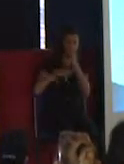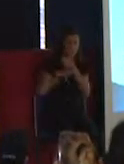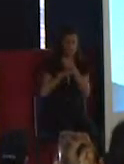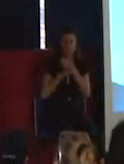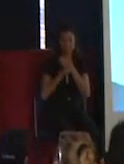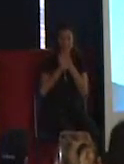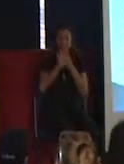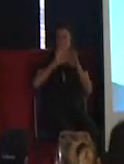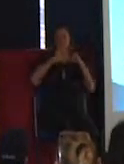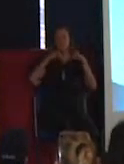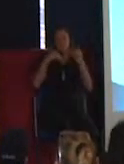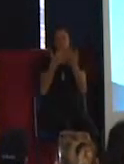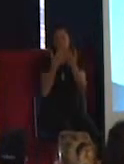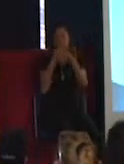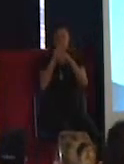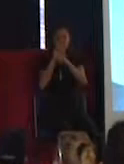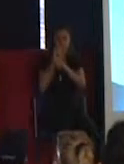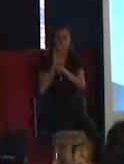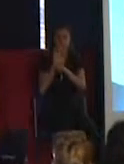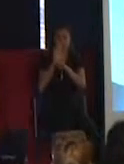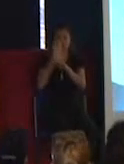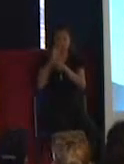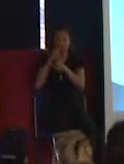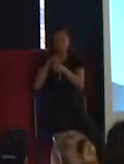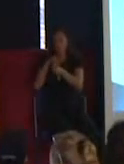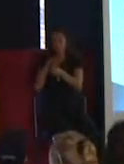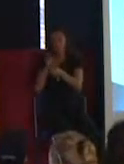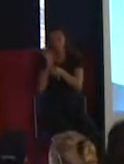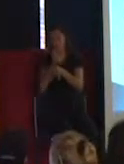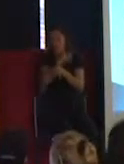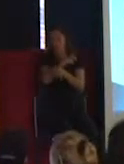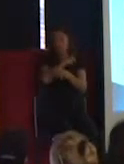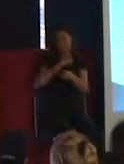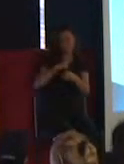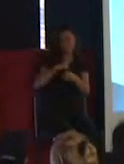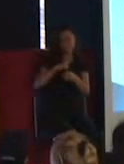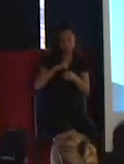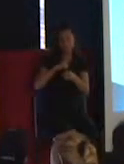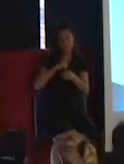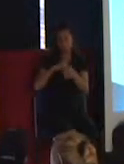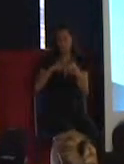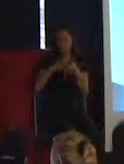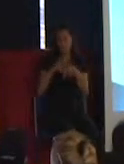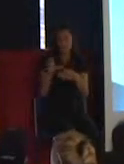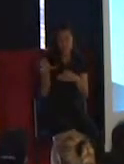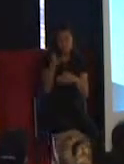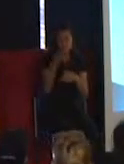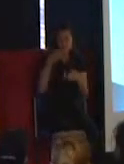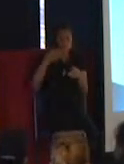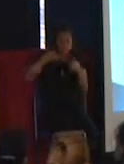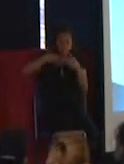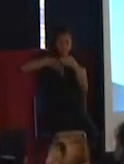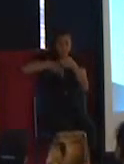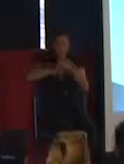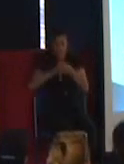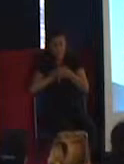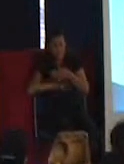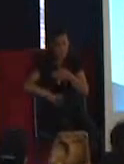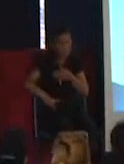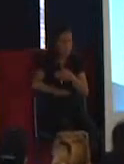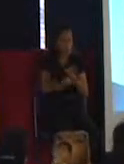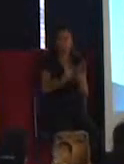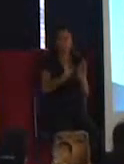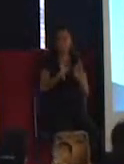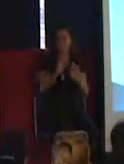estar estructuradas, ¿sí?, para brindar el mayor funcionamiento y para que ninguna